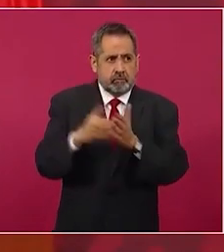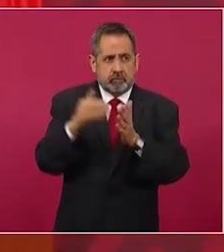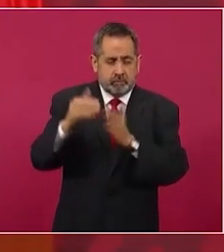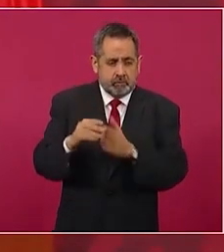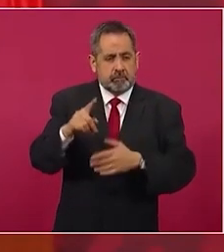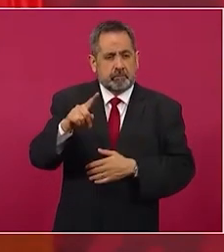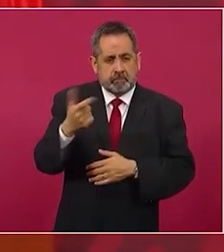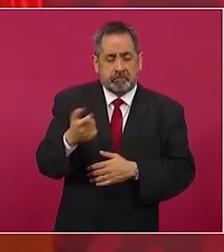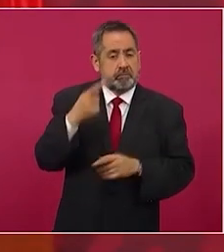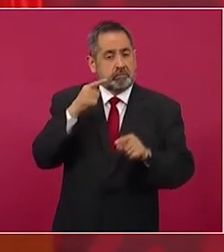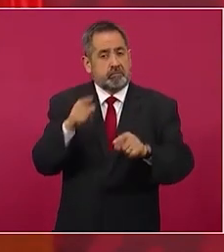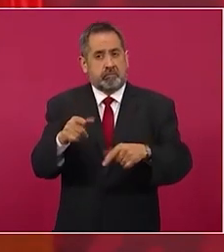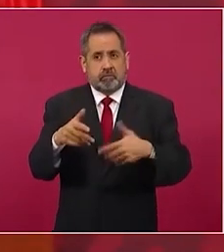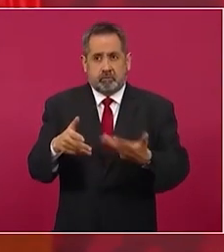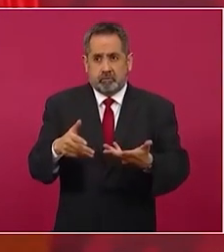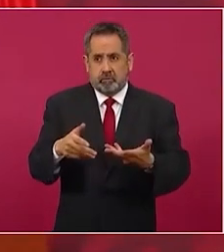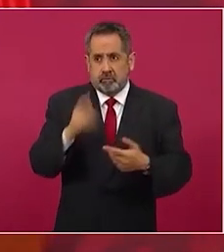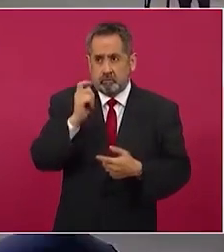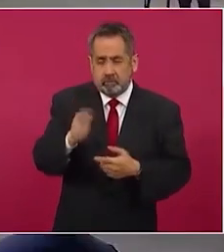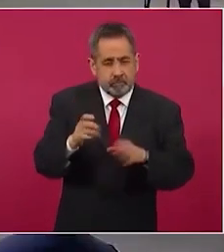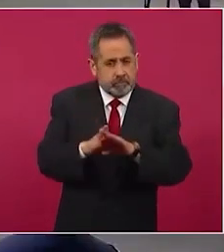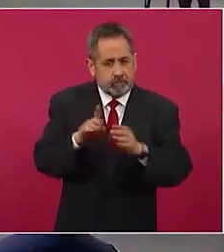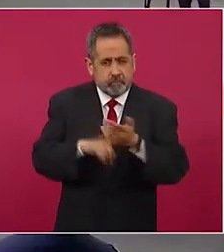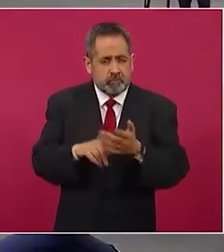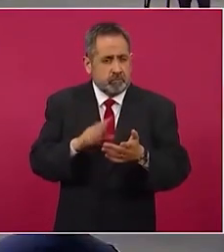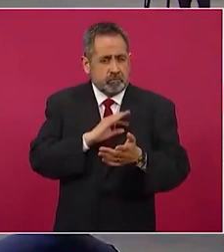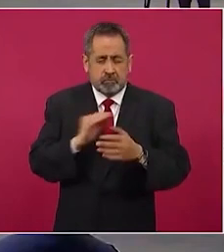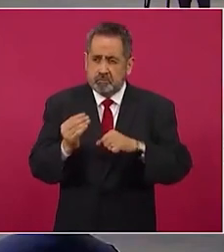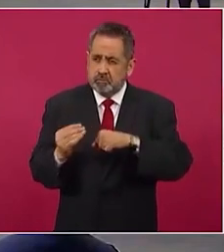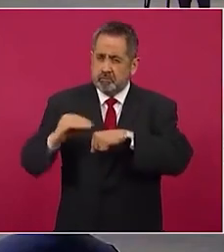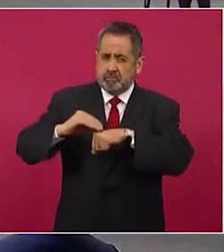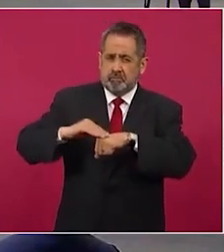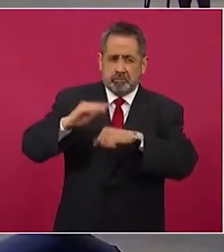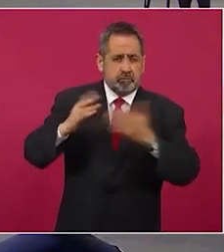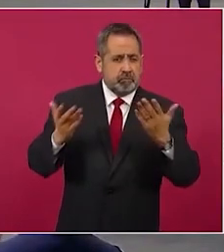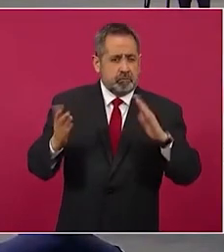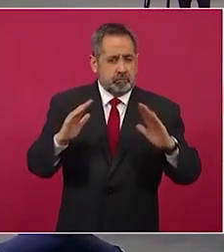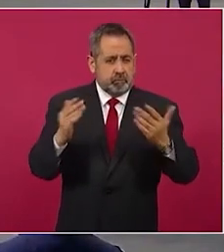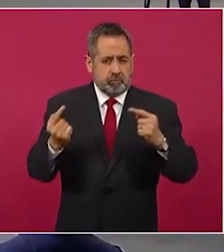51.634 millones de pesos, lo que significa un incremento con relación